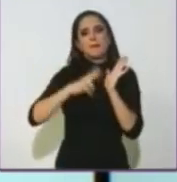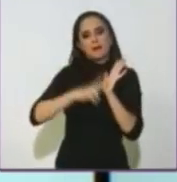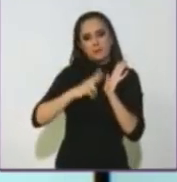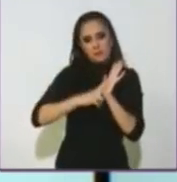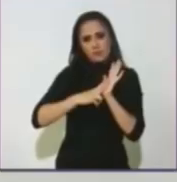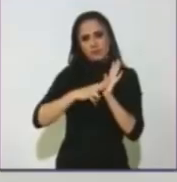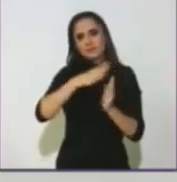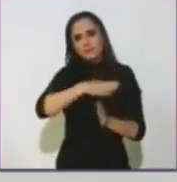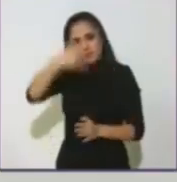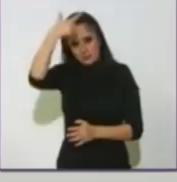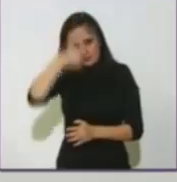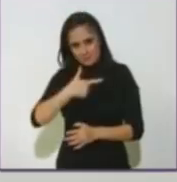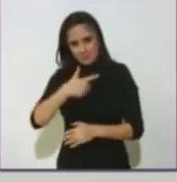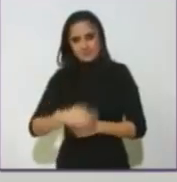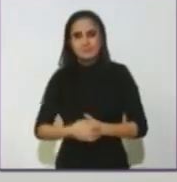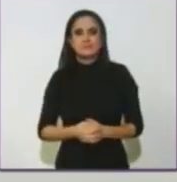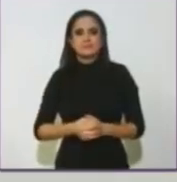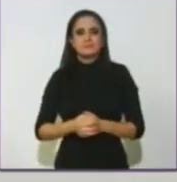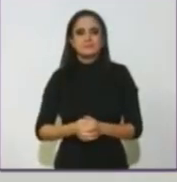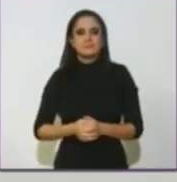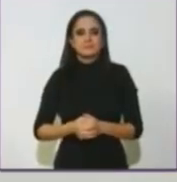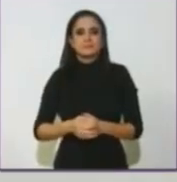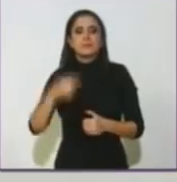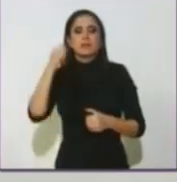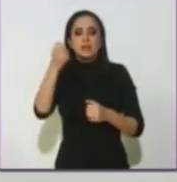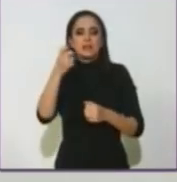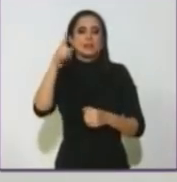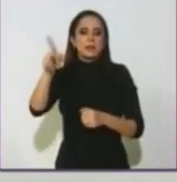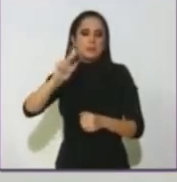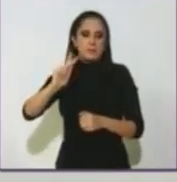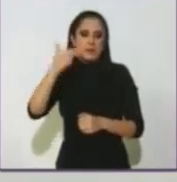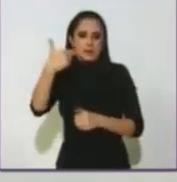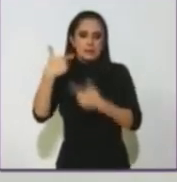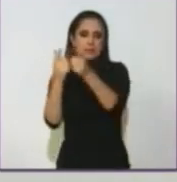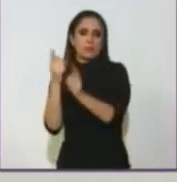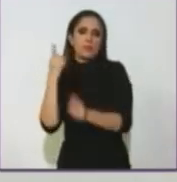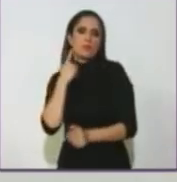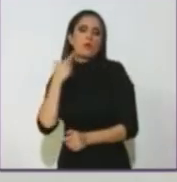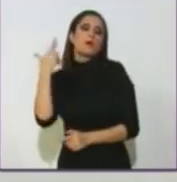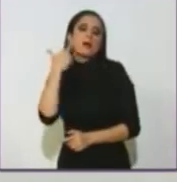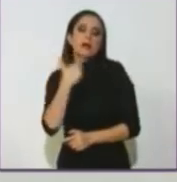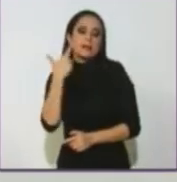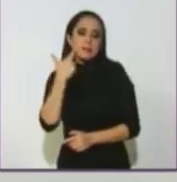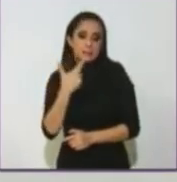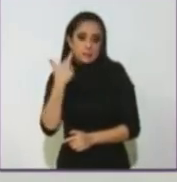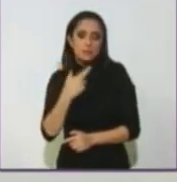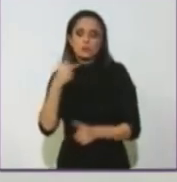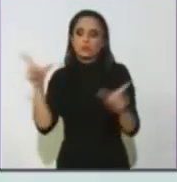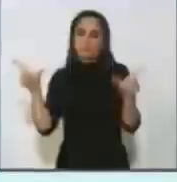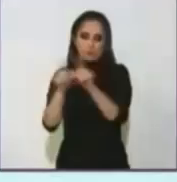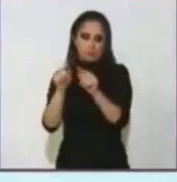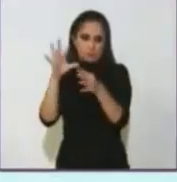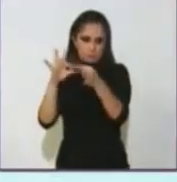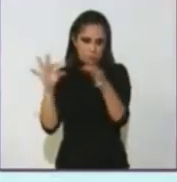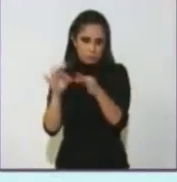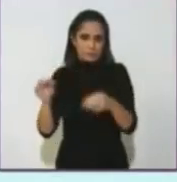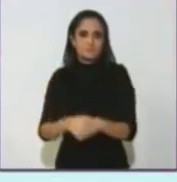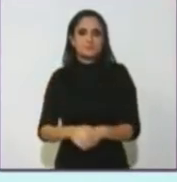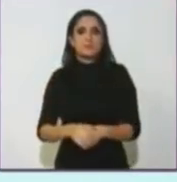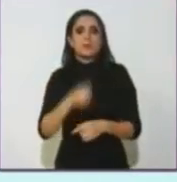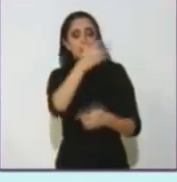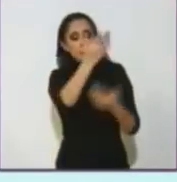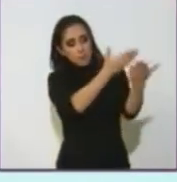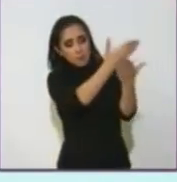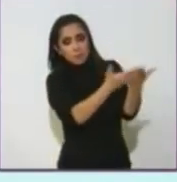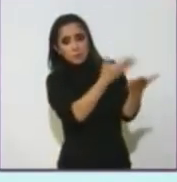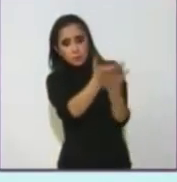buenas noches cerramos partido min instalación de méxico marco rascón hasta un minuto conclusión con propuestas que se han